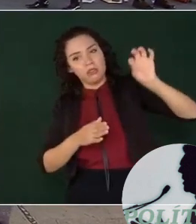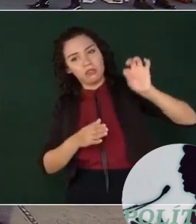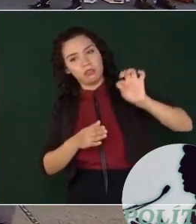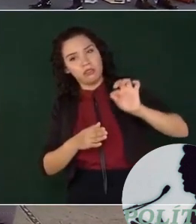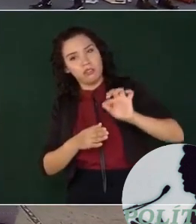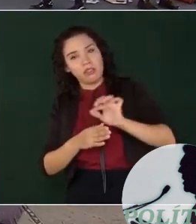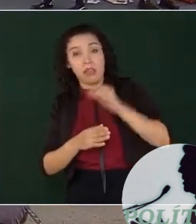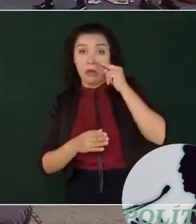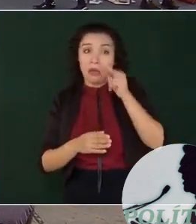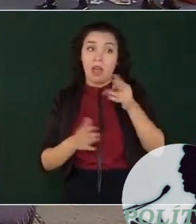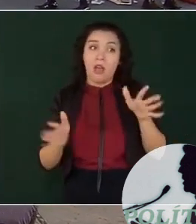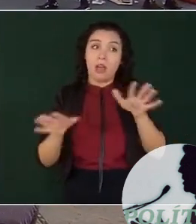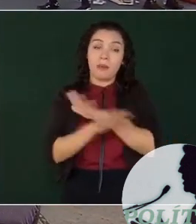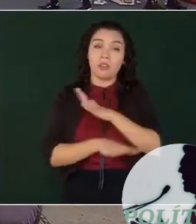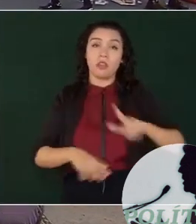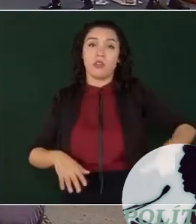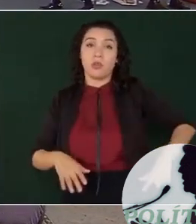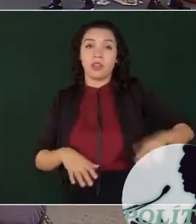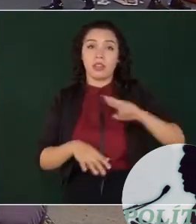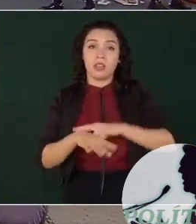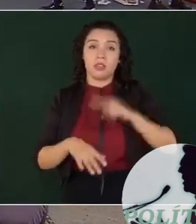en homicidios.